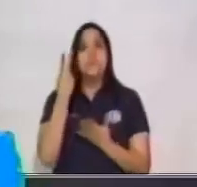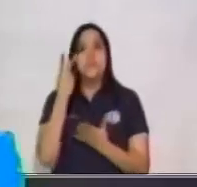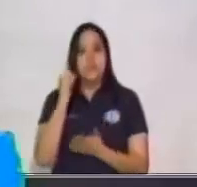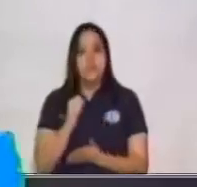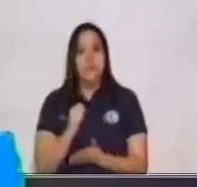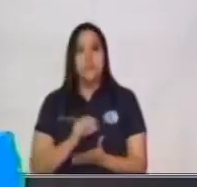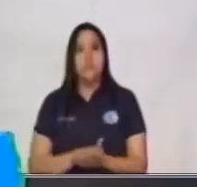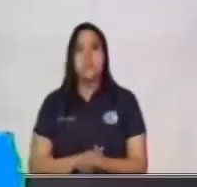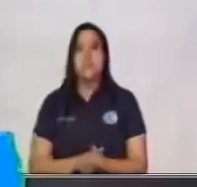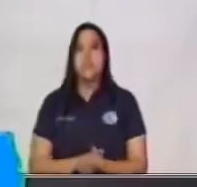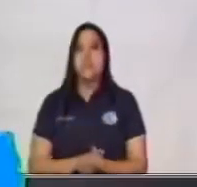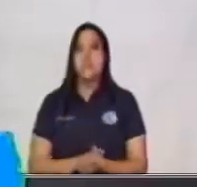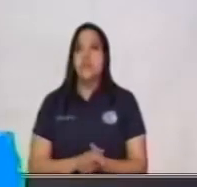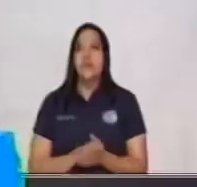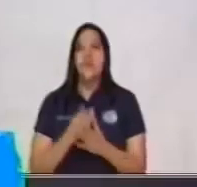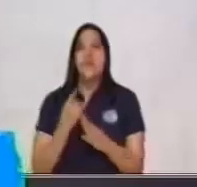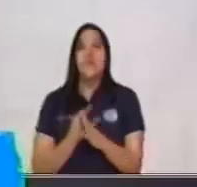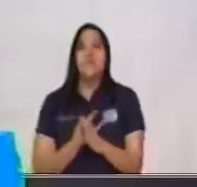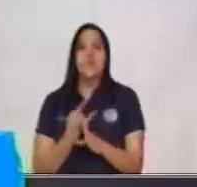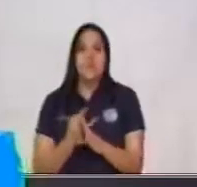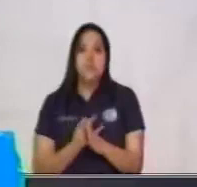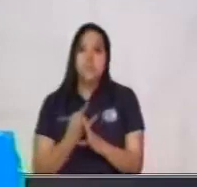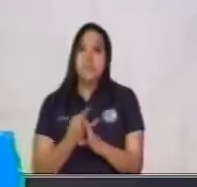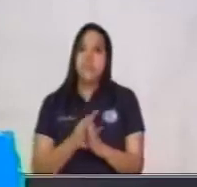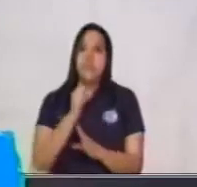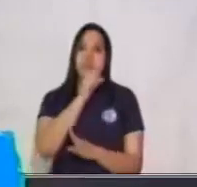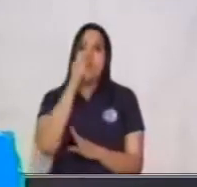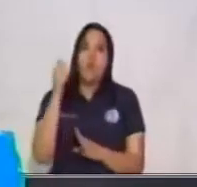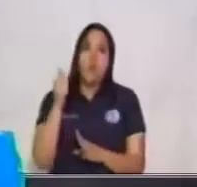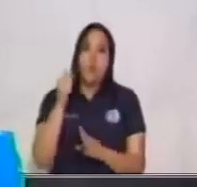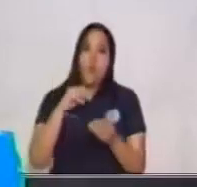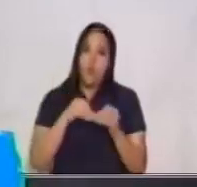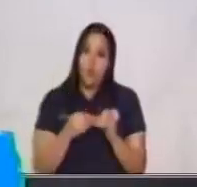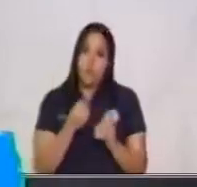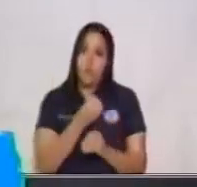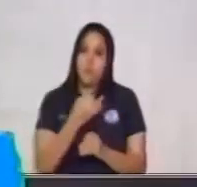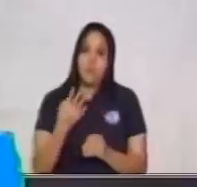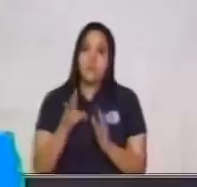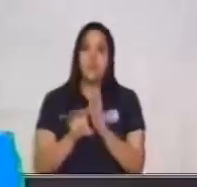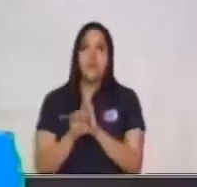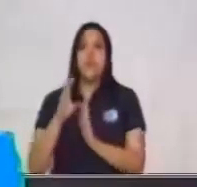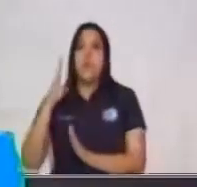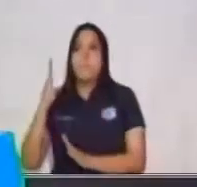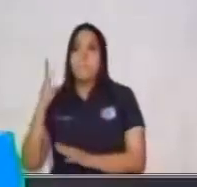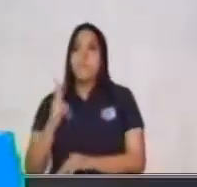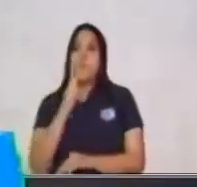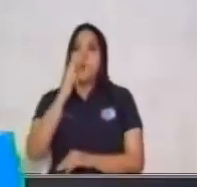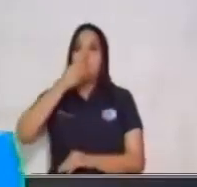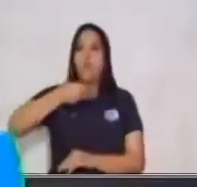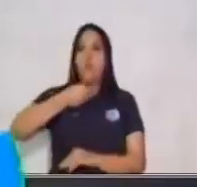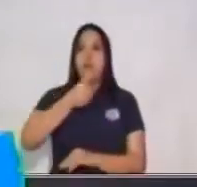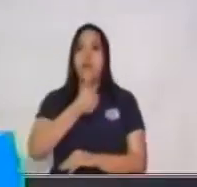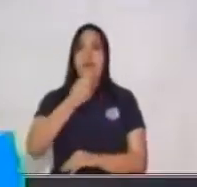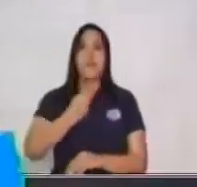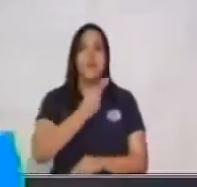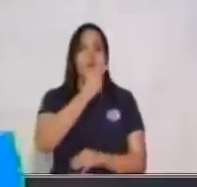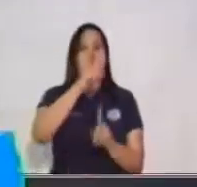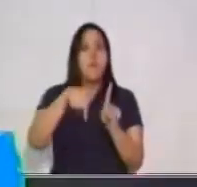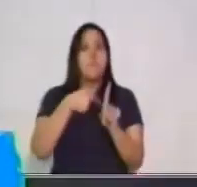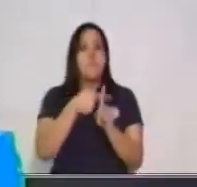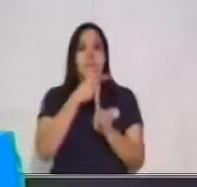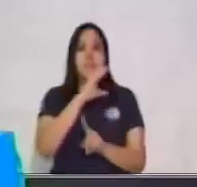uno de los ángulos utilizando otra ecuación. Vamos a utilizar B cuadrado es igual a cuadrado